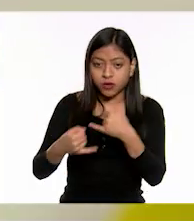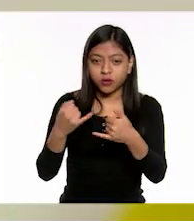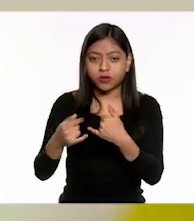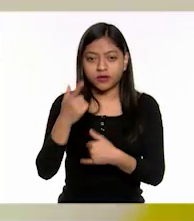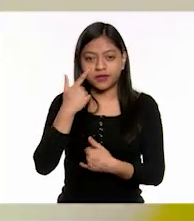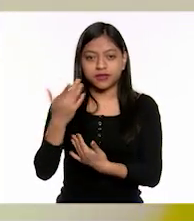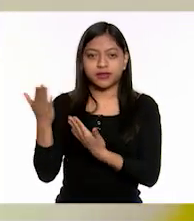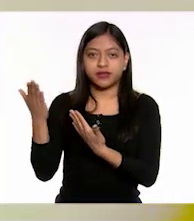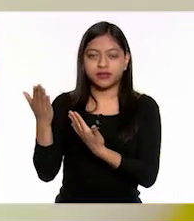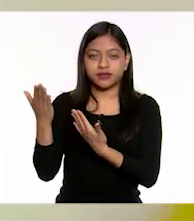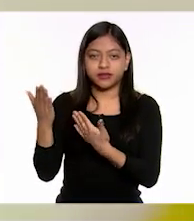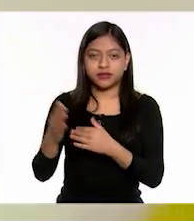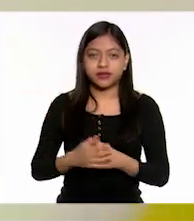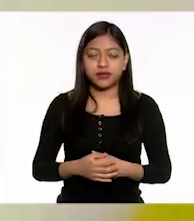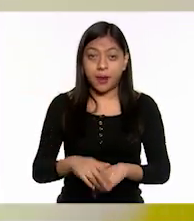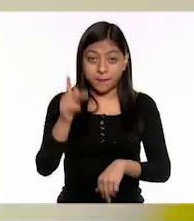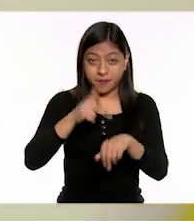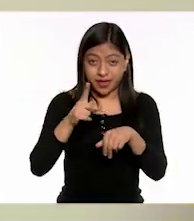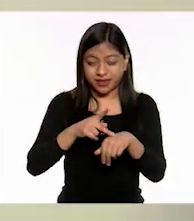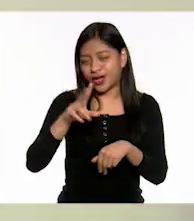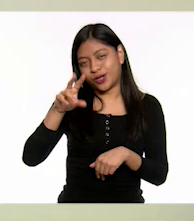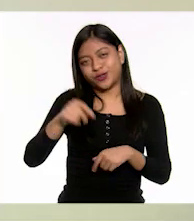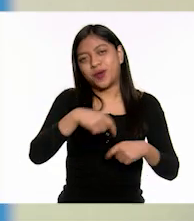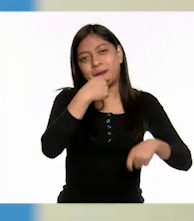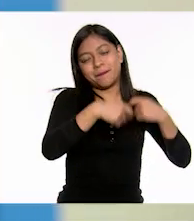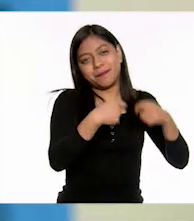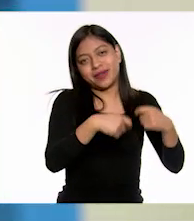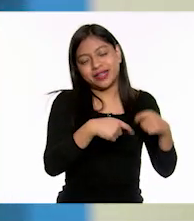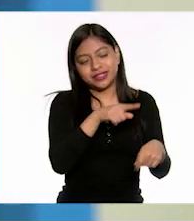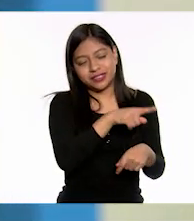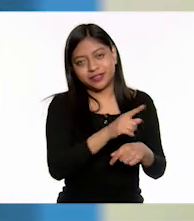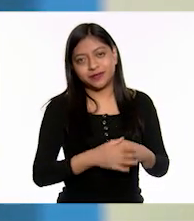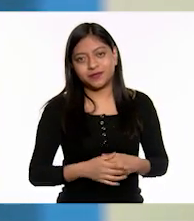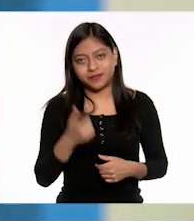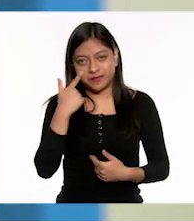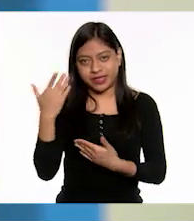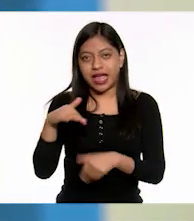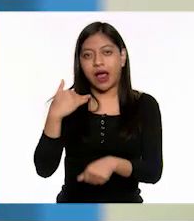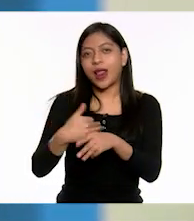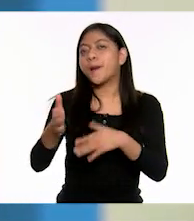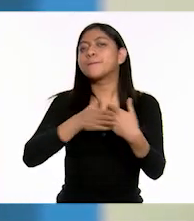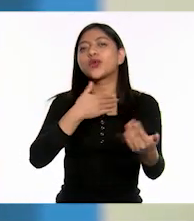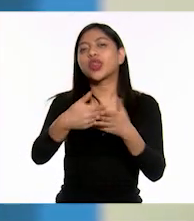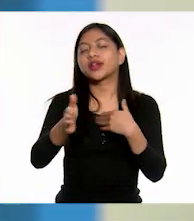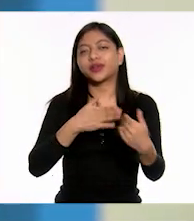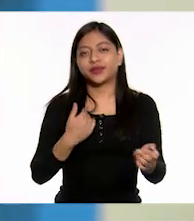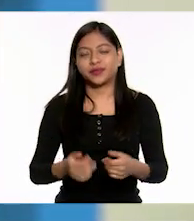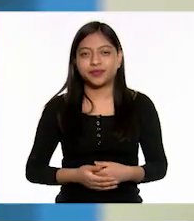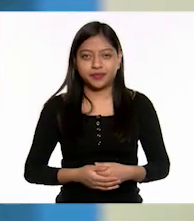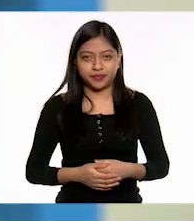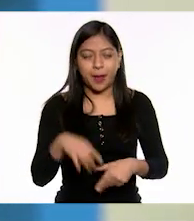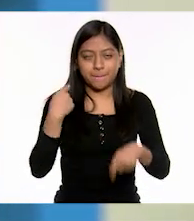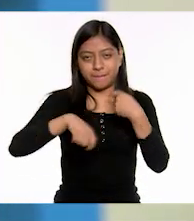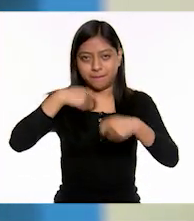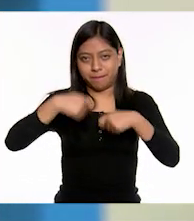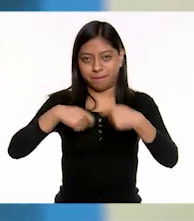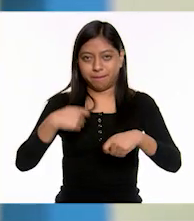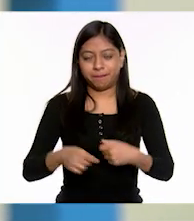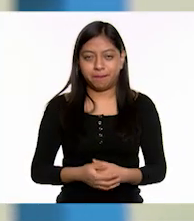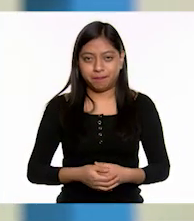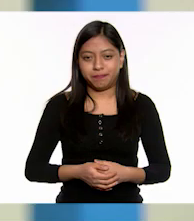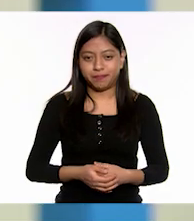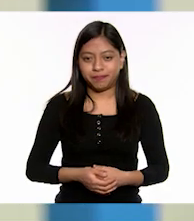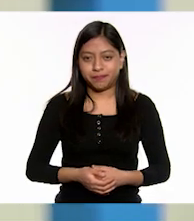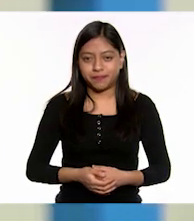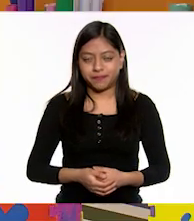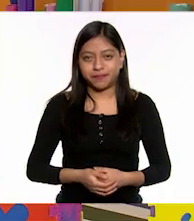les muestro estas en lugar de piedras eran éstas son estas figuritas las modernas si ahora son de plástico verdaderas tripulación realiza una